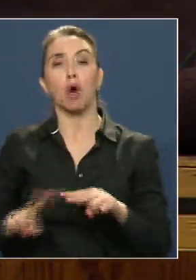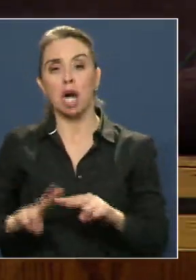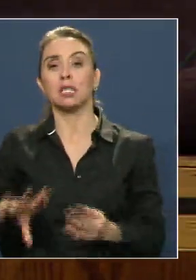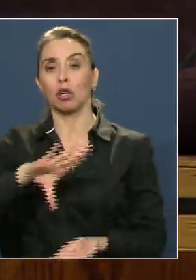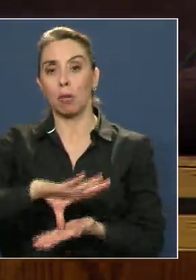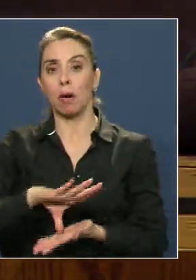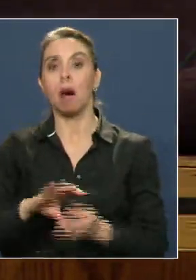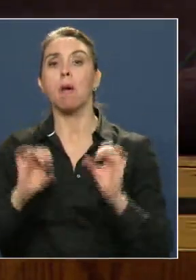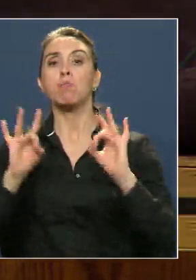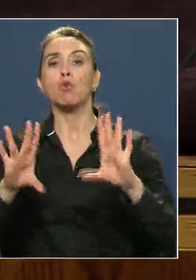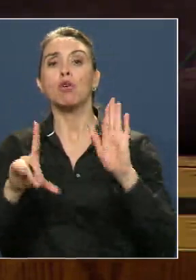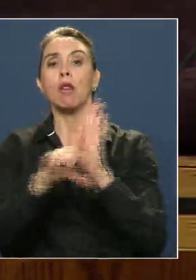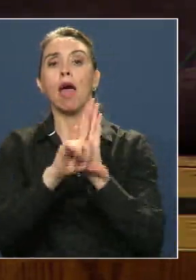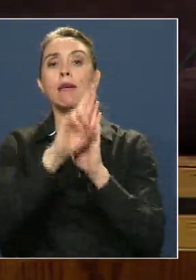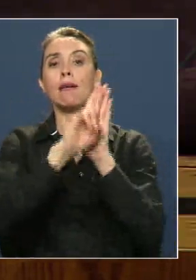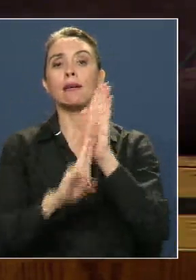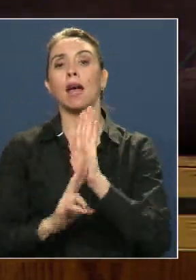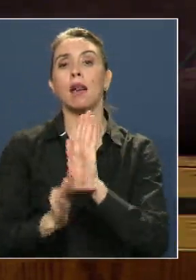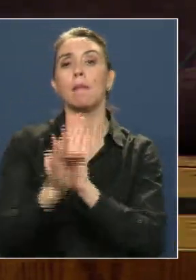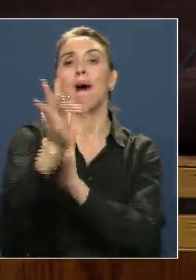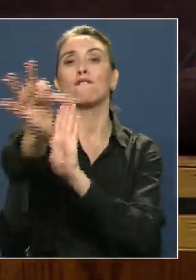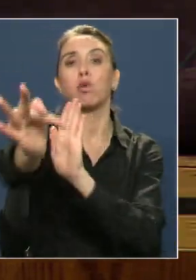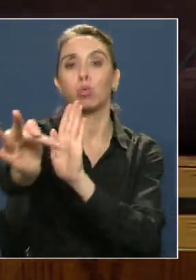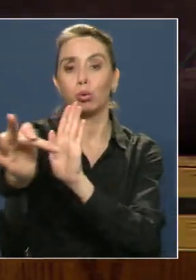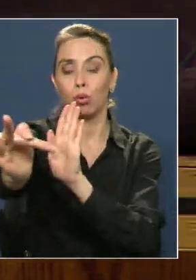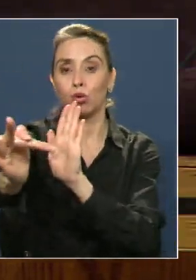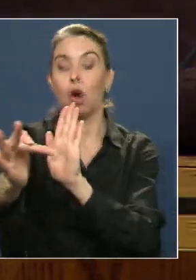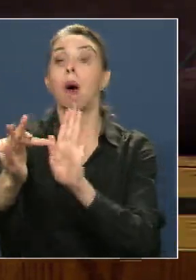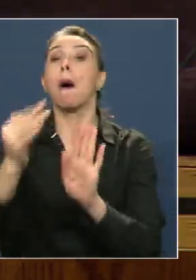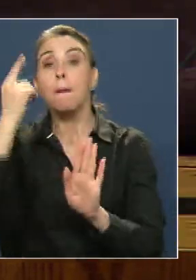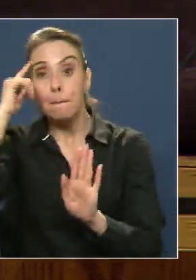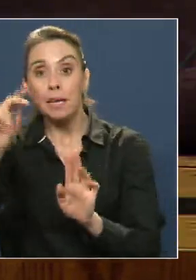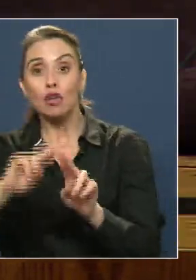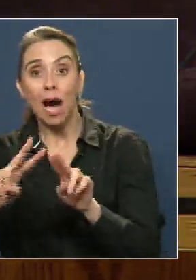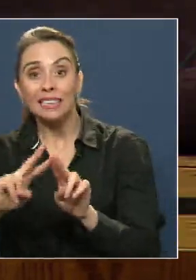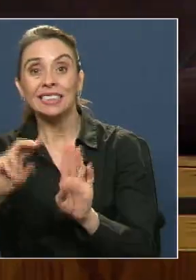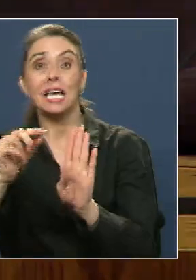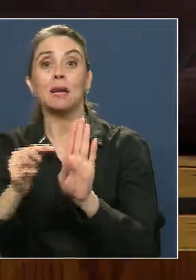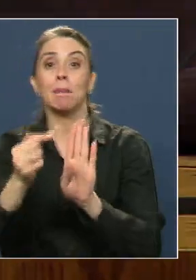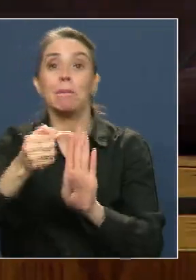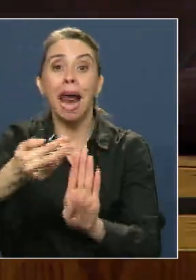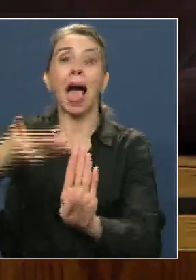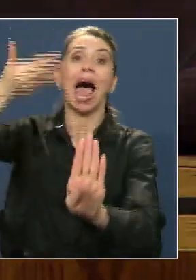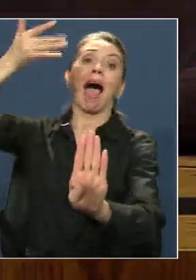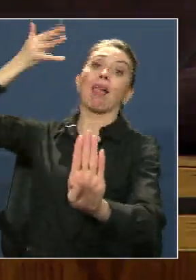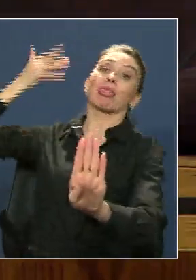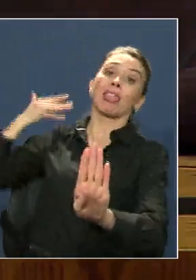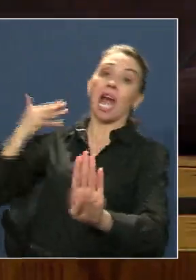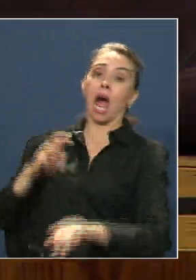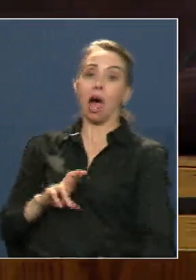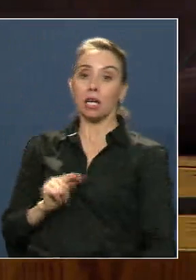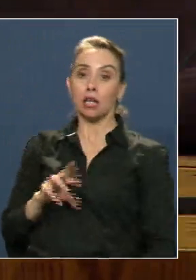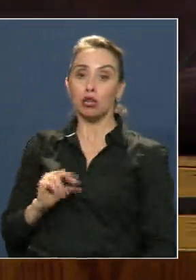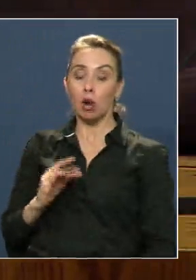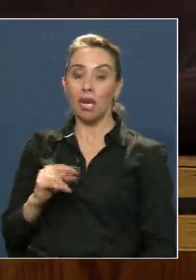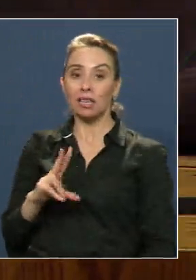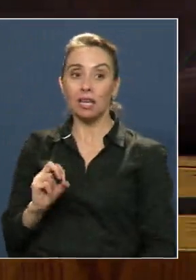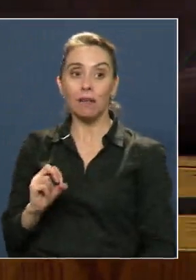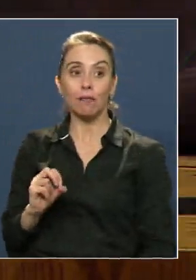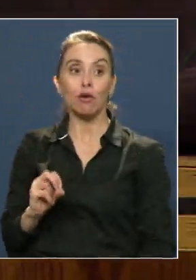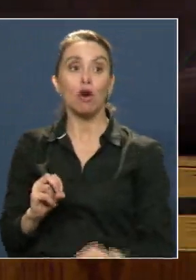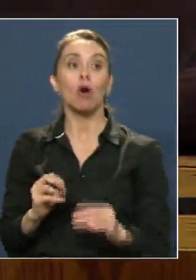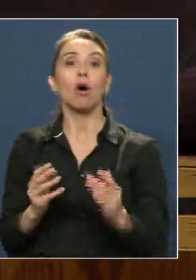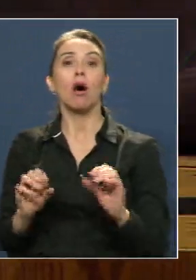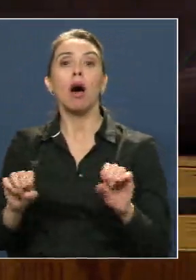fijando las reglas hoy día para el futuro. Pero hacerlo retroactivo no significa romper una manera